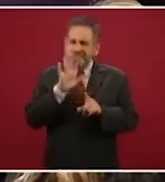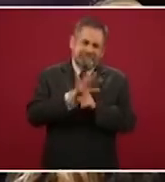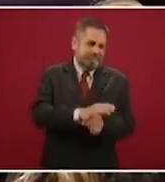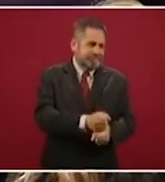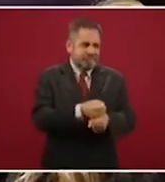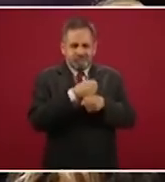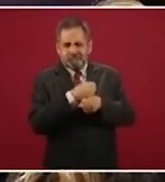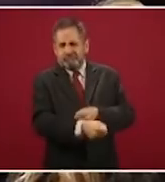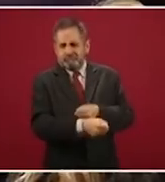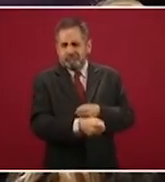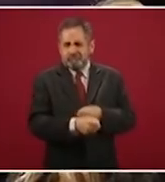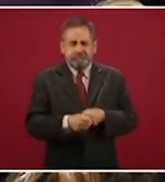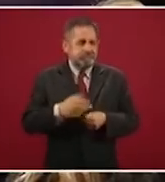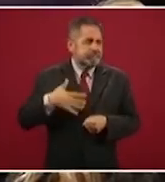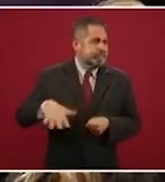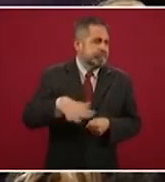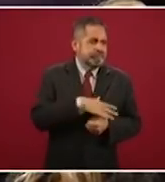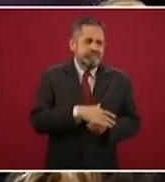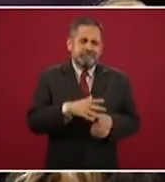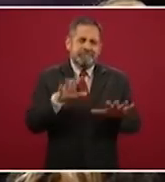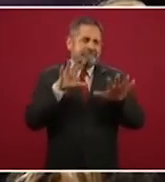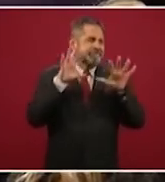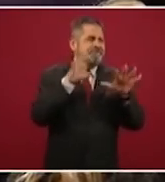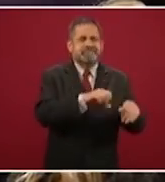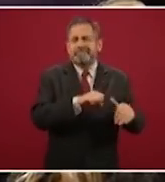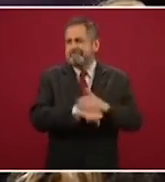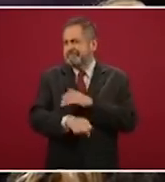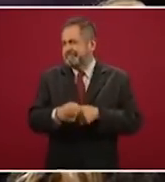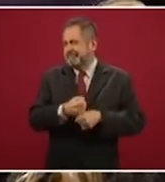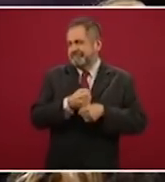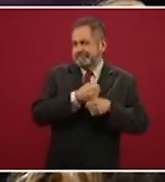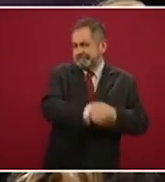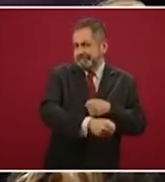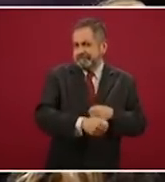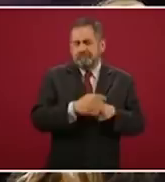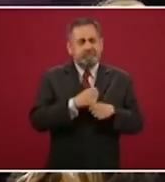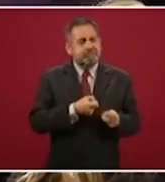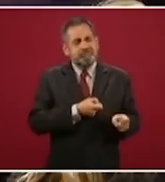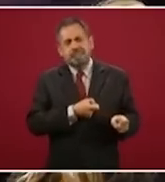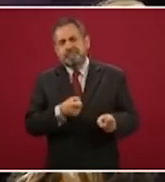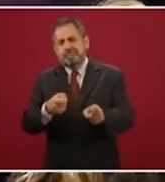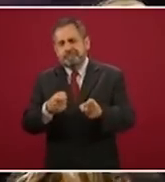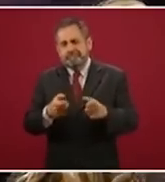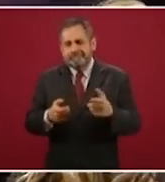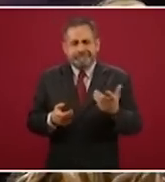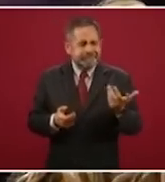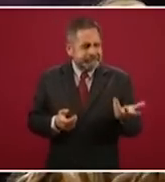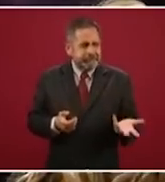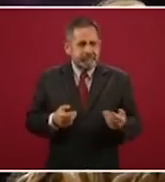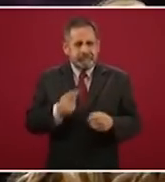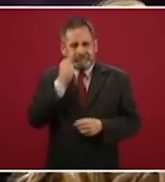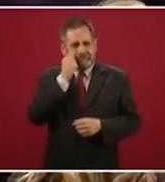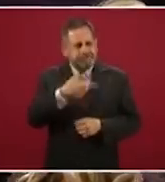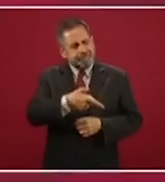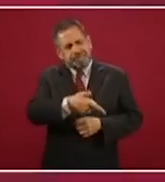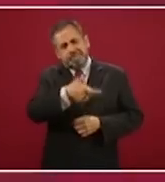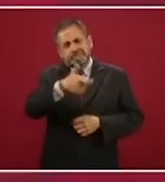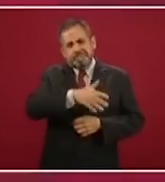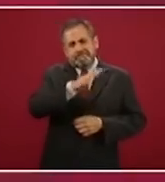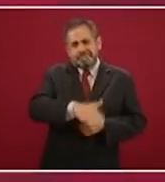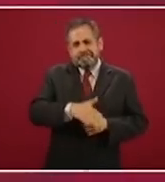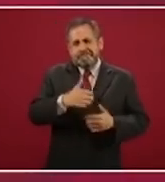De las razias, de las masacres, del mátalos en caliente.